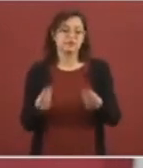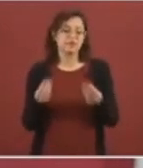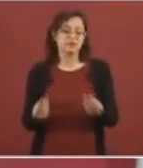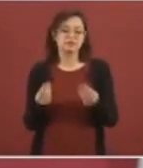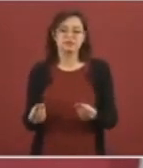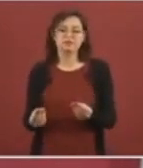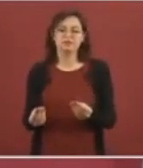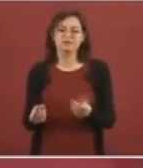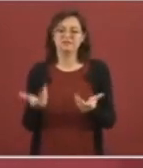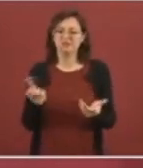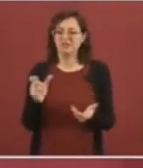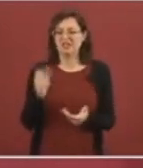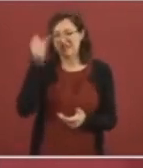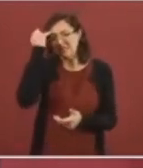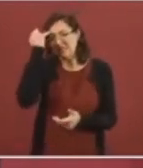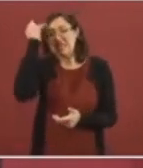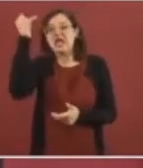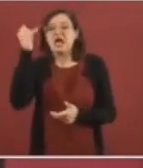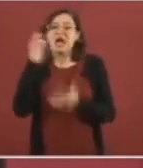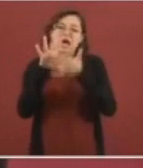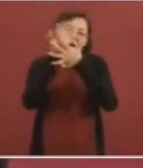de sofismas,